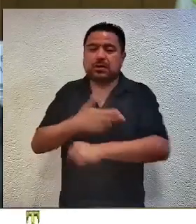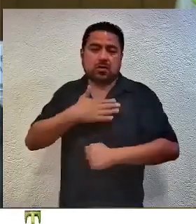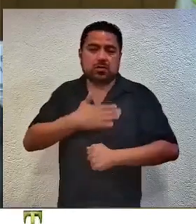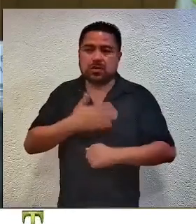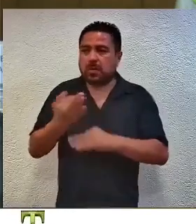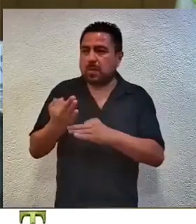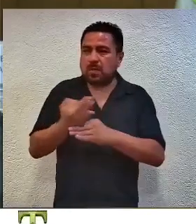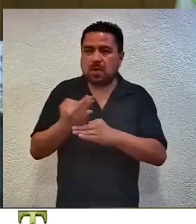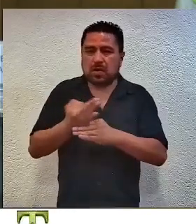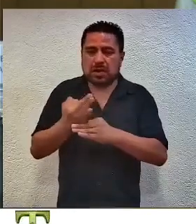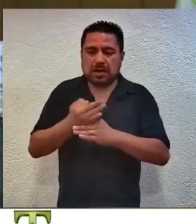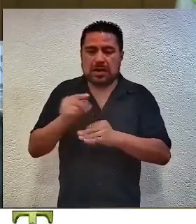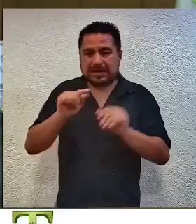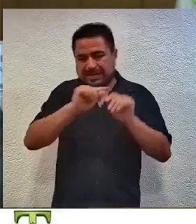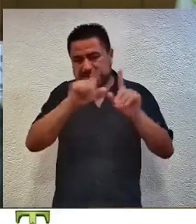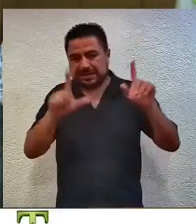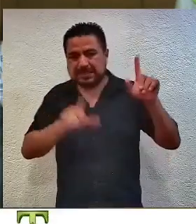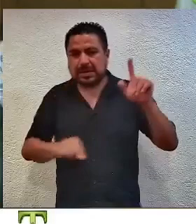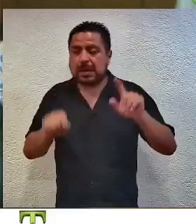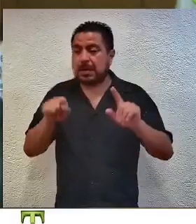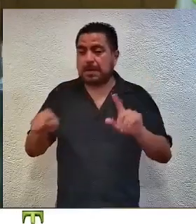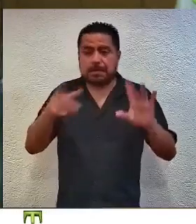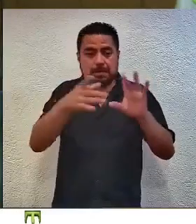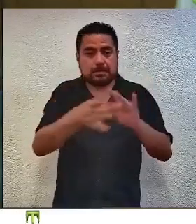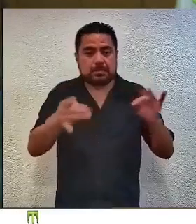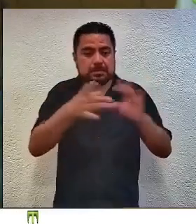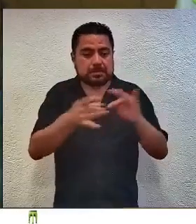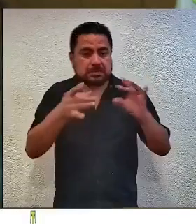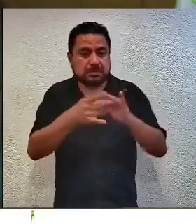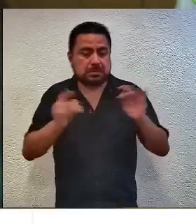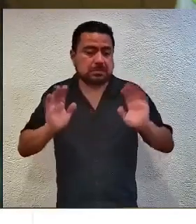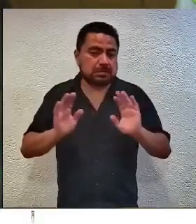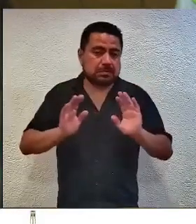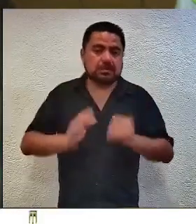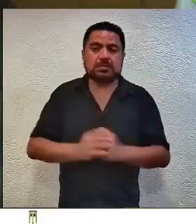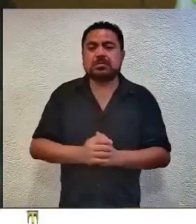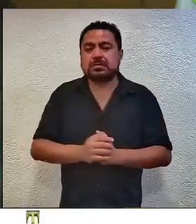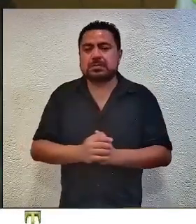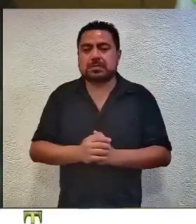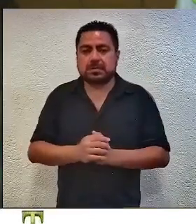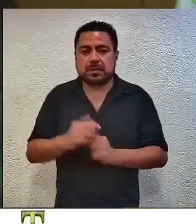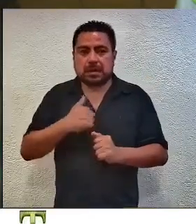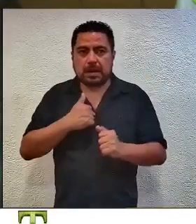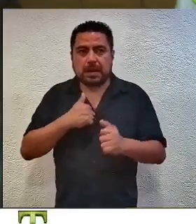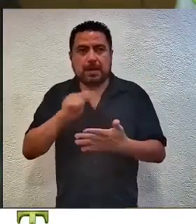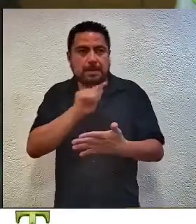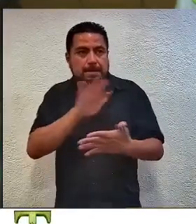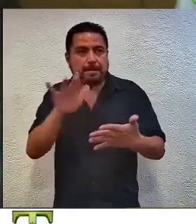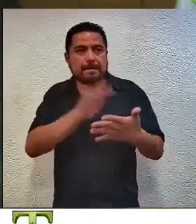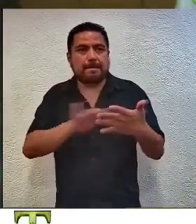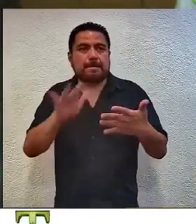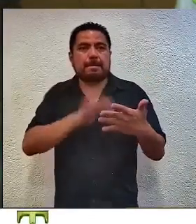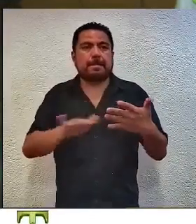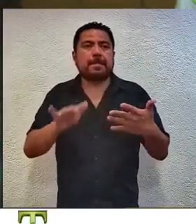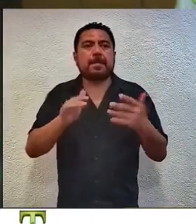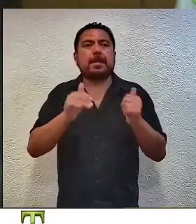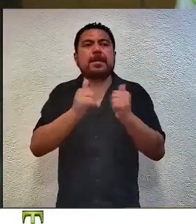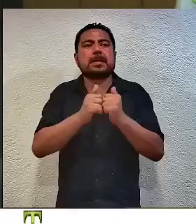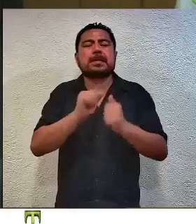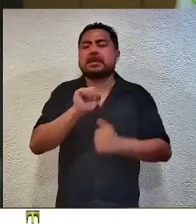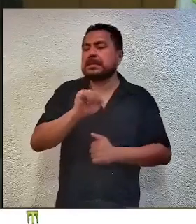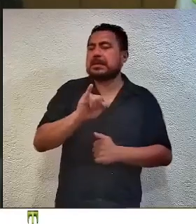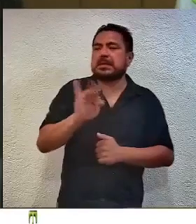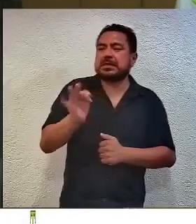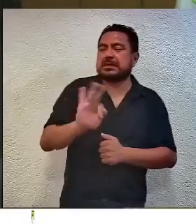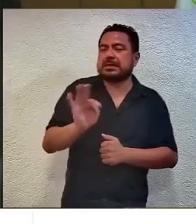Morena, circunscribe la litis, y leo textual, a dilucidar si los hechos